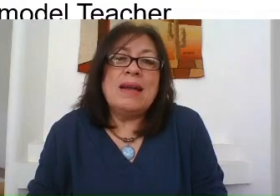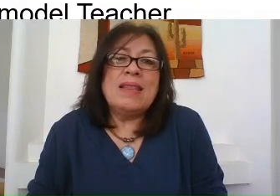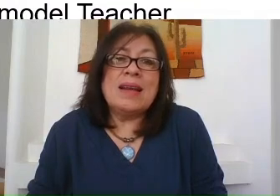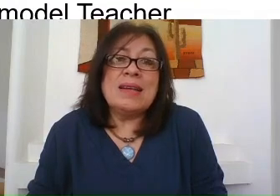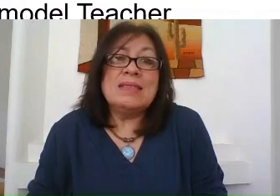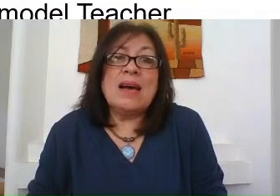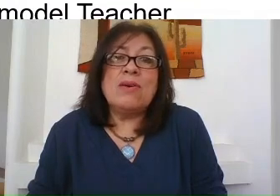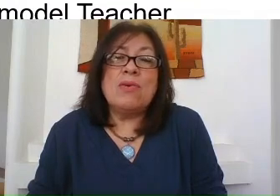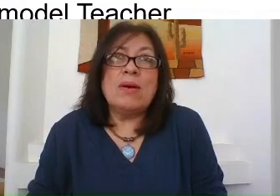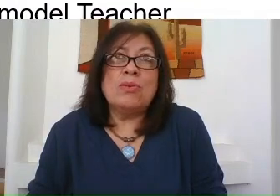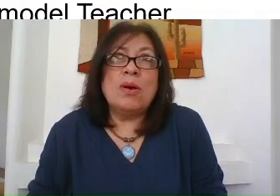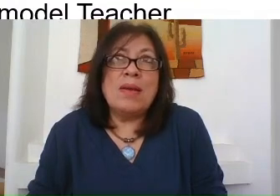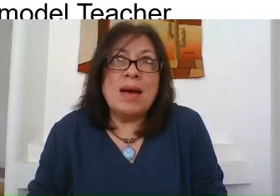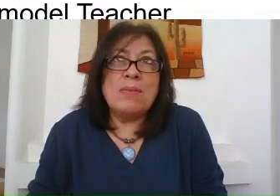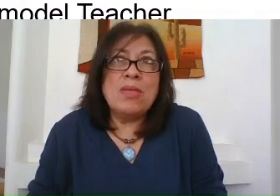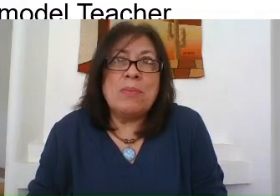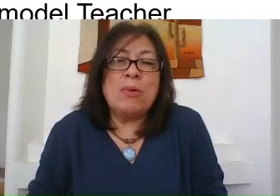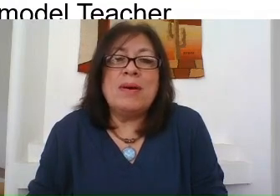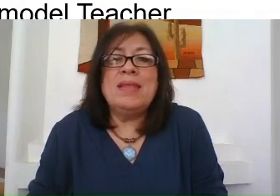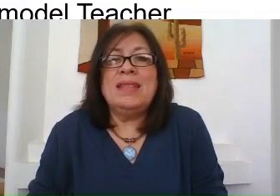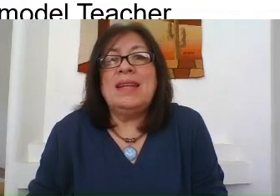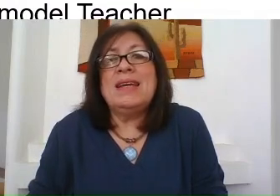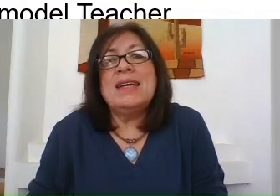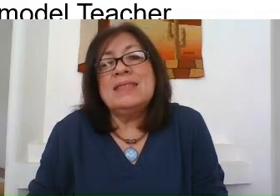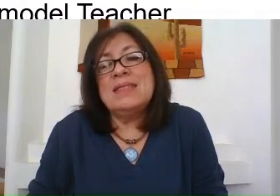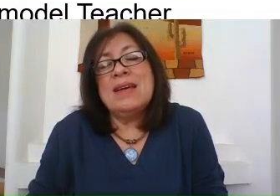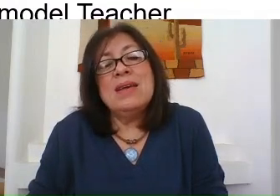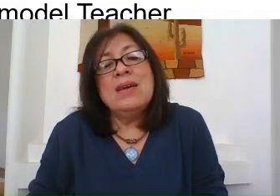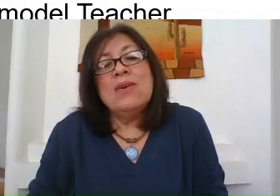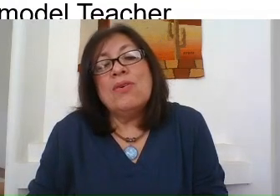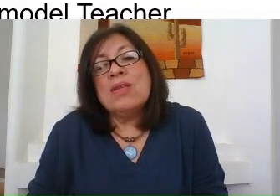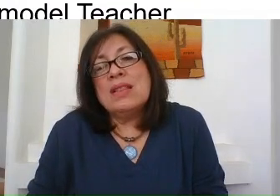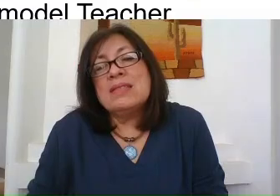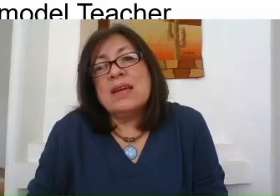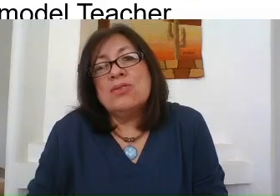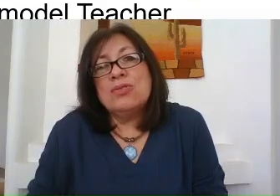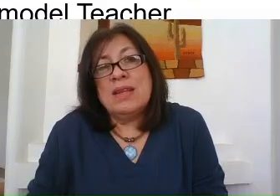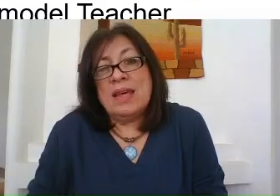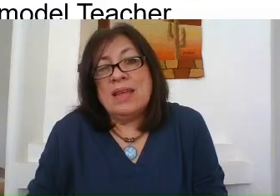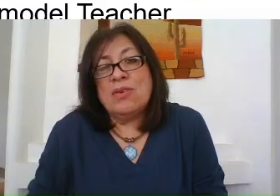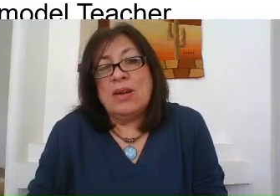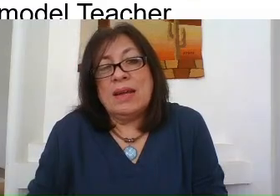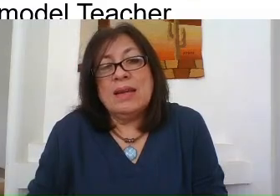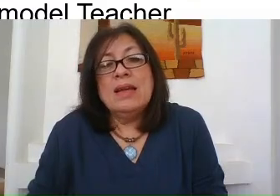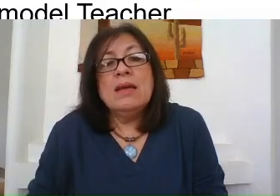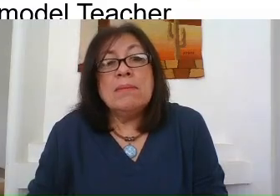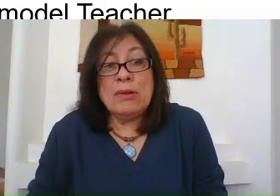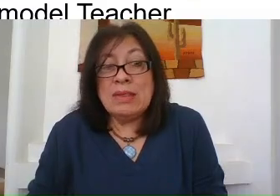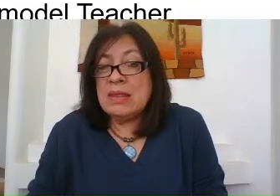a hablar de rezago cuando hablábamos de pruebas de inteligencia o del desarrollo en edad